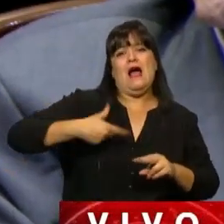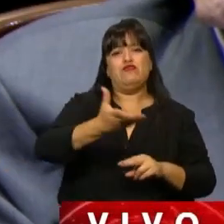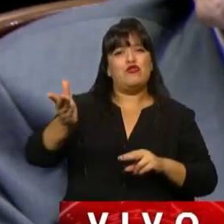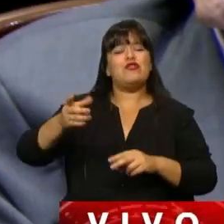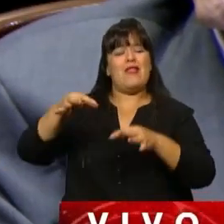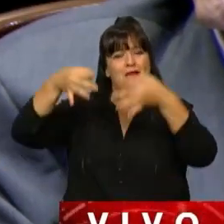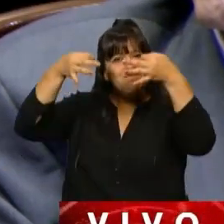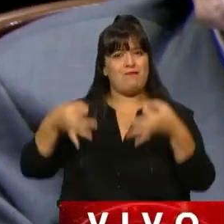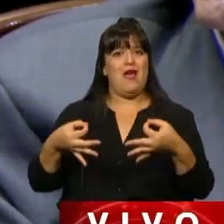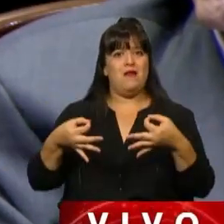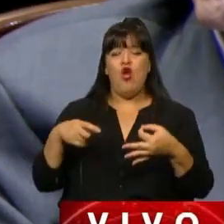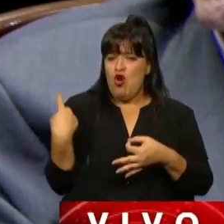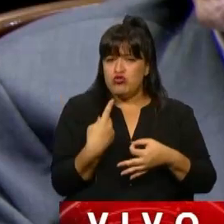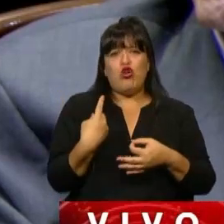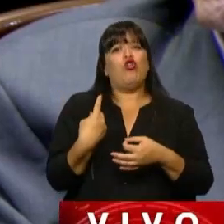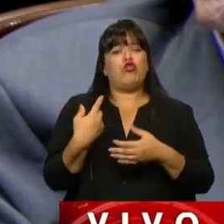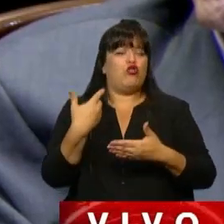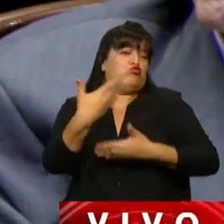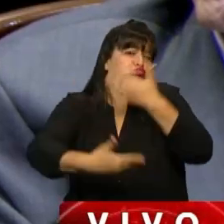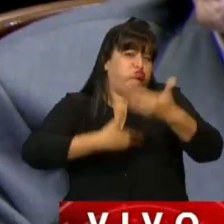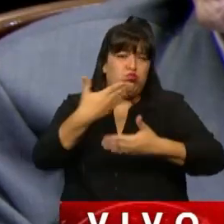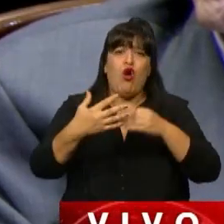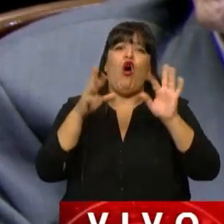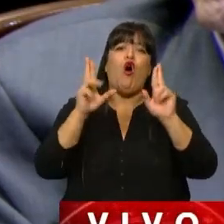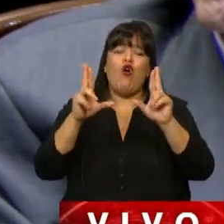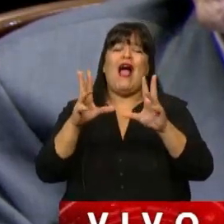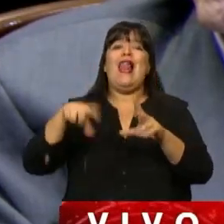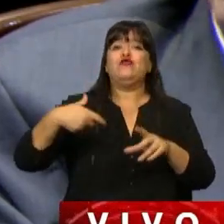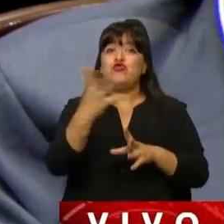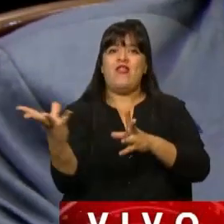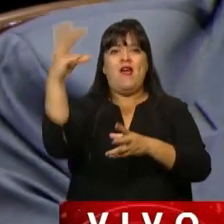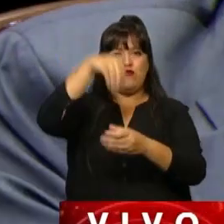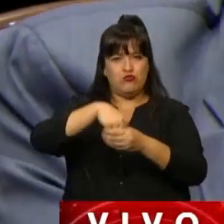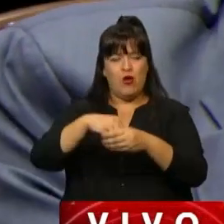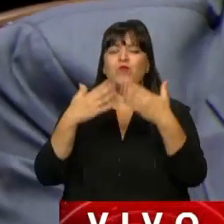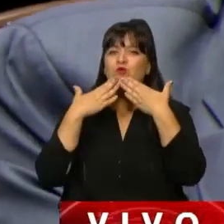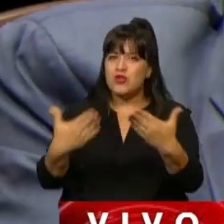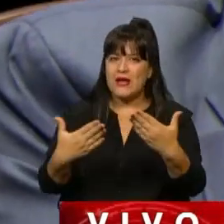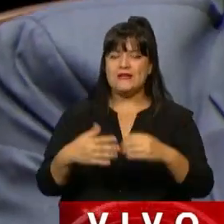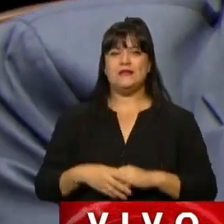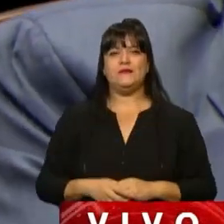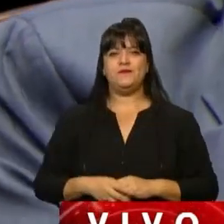a seguir creciendo, esperamos crecer con inclusión social. Muchas gracias, señor presidente.